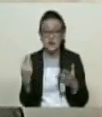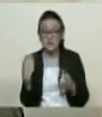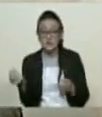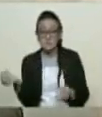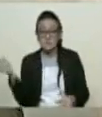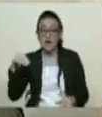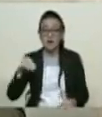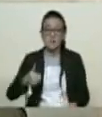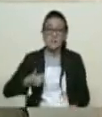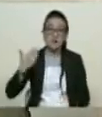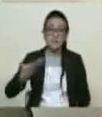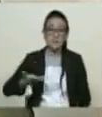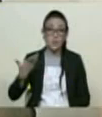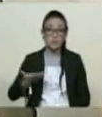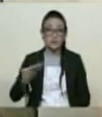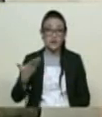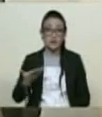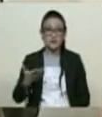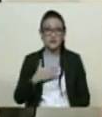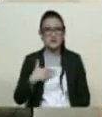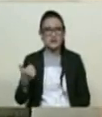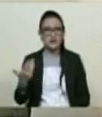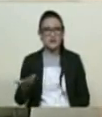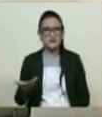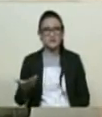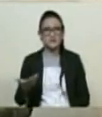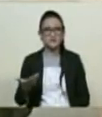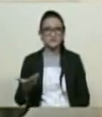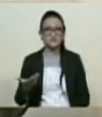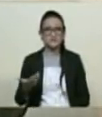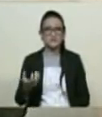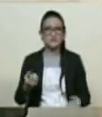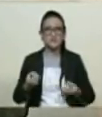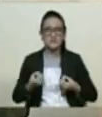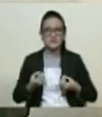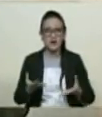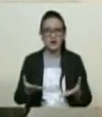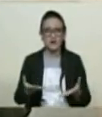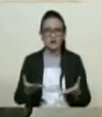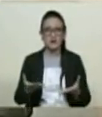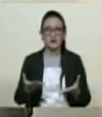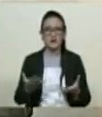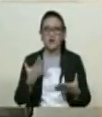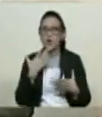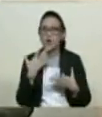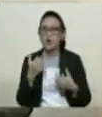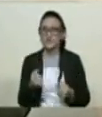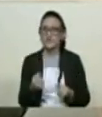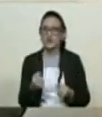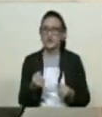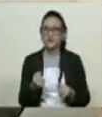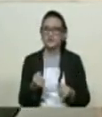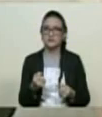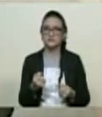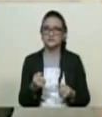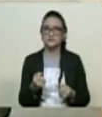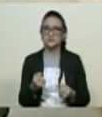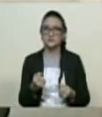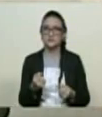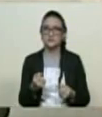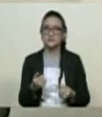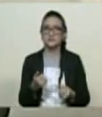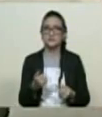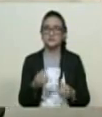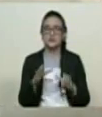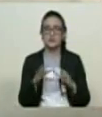más importante buscamos? Es generar una cadena de confianza por parte de los